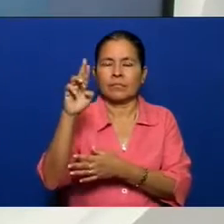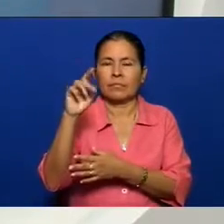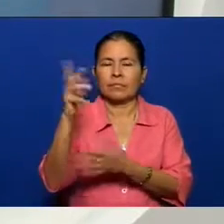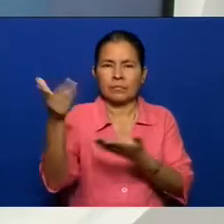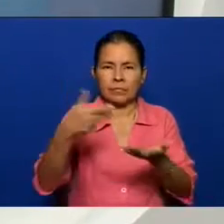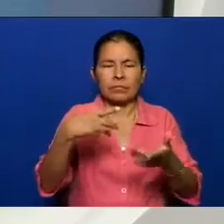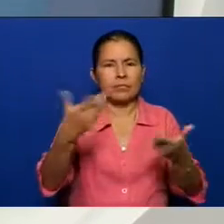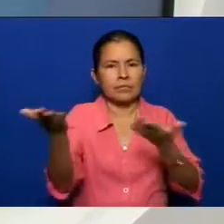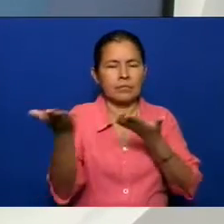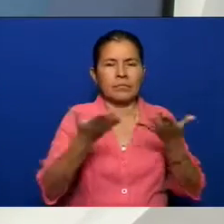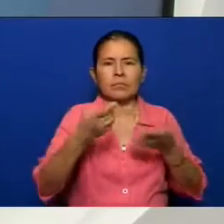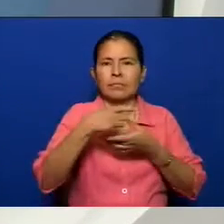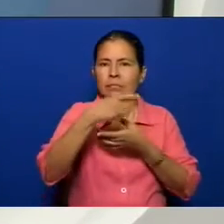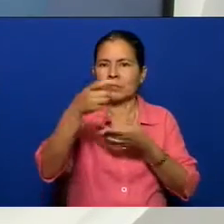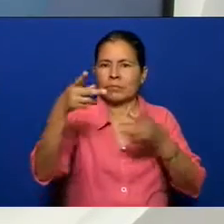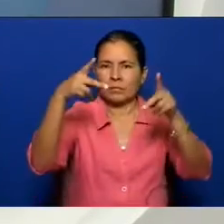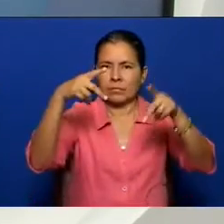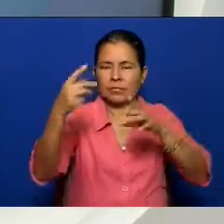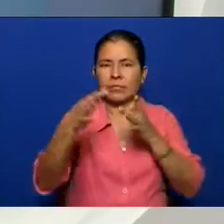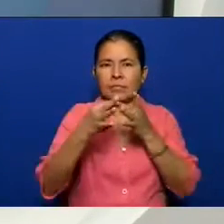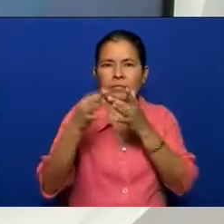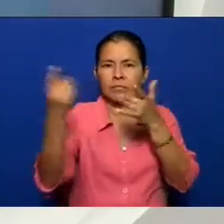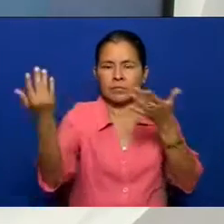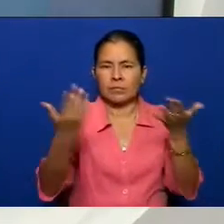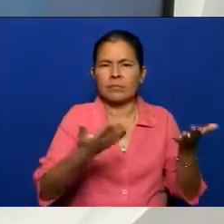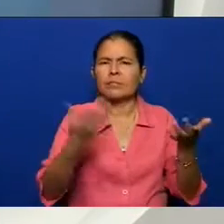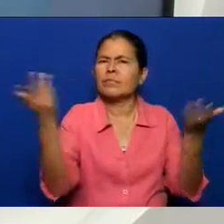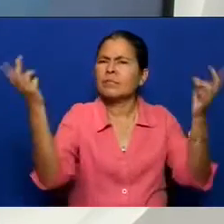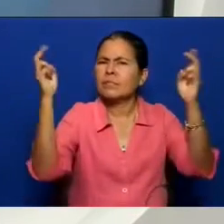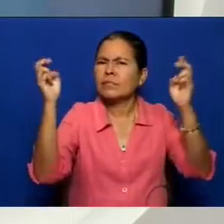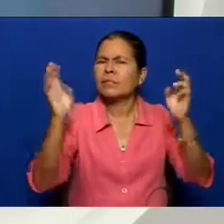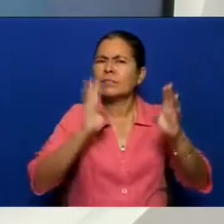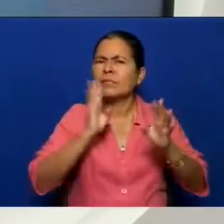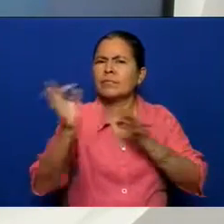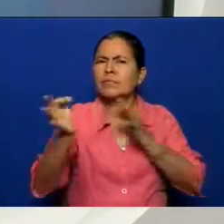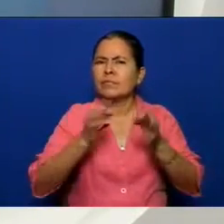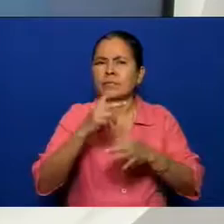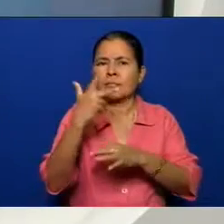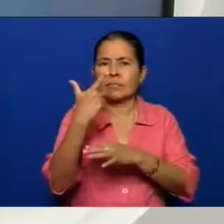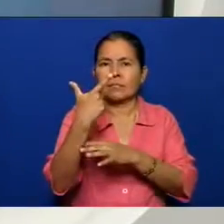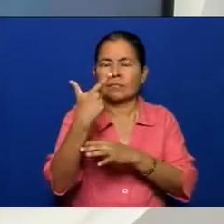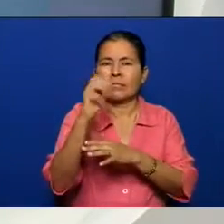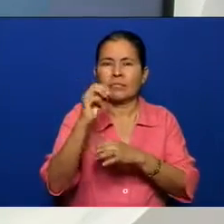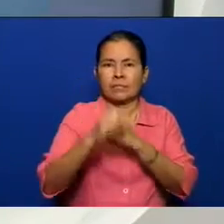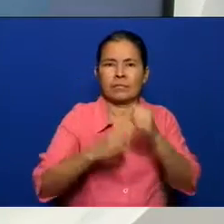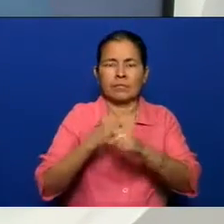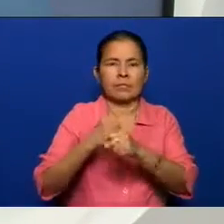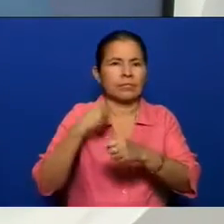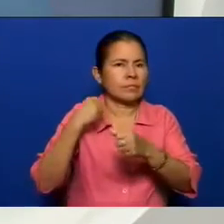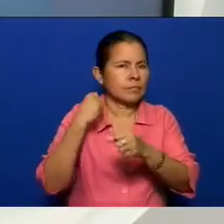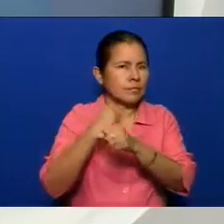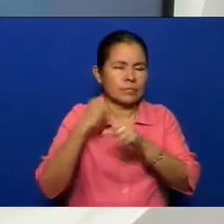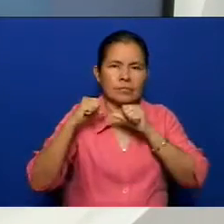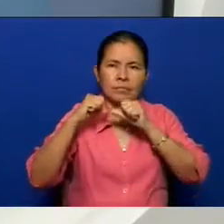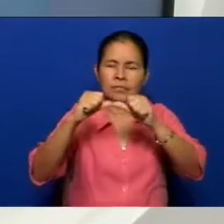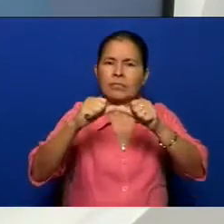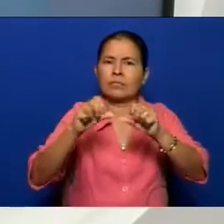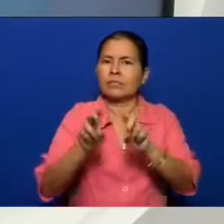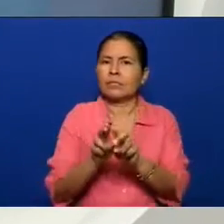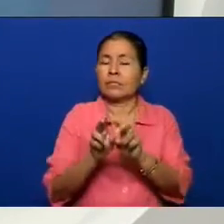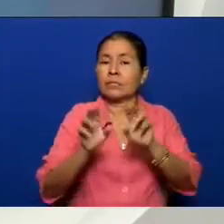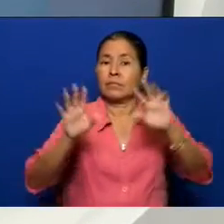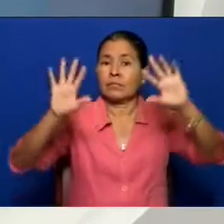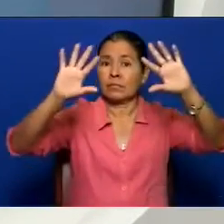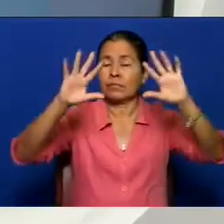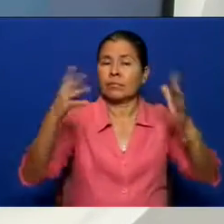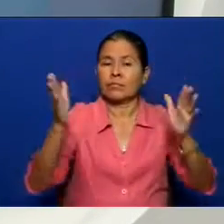nuestros invitados con quien conversaremos sobre los 70 años de trabajo arduo del Fondo de las Naciones Unidas para